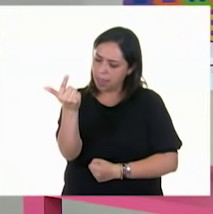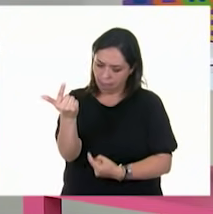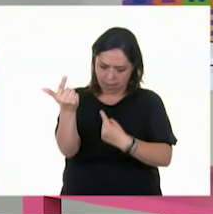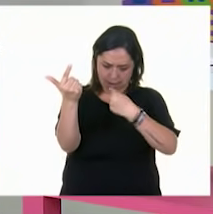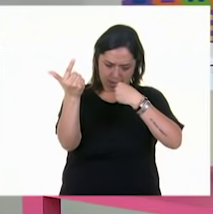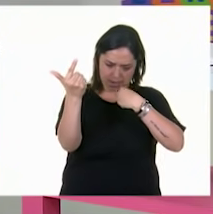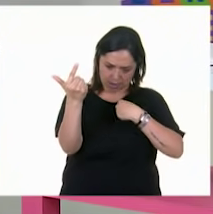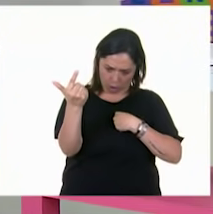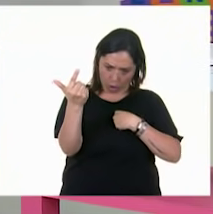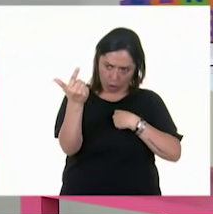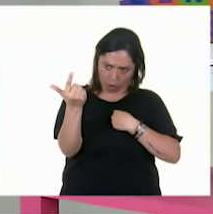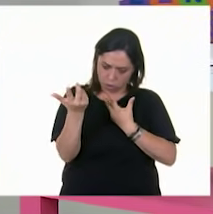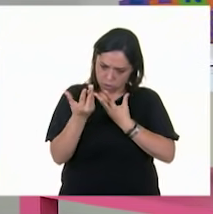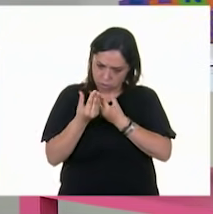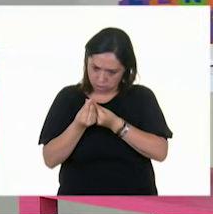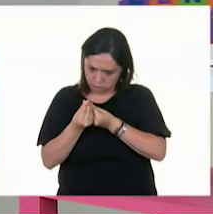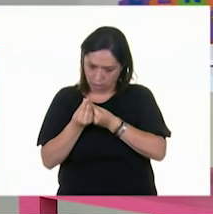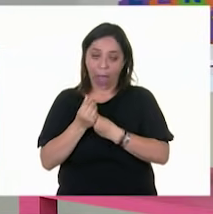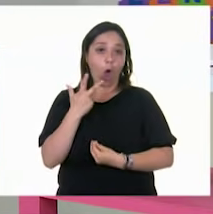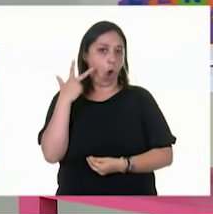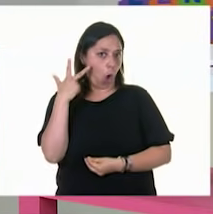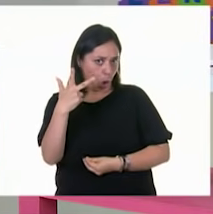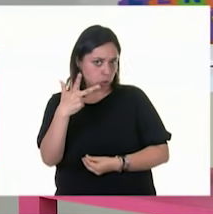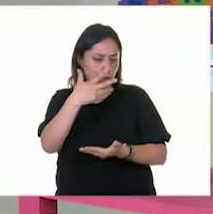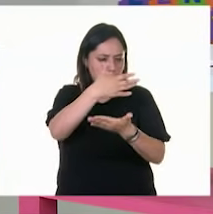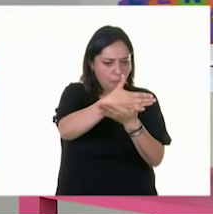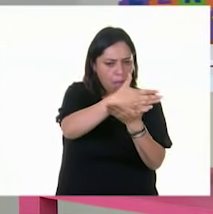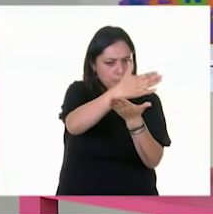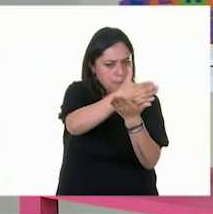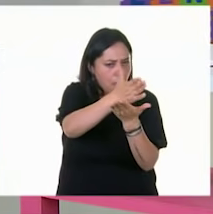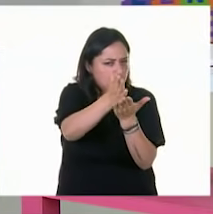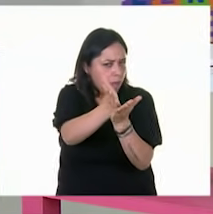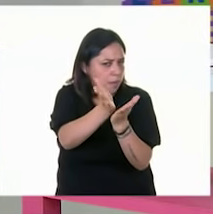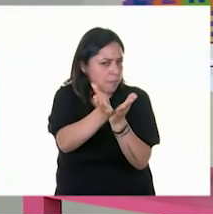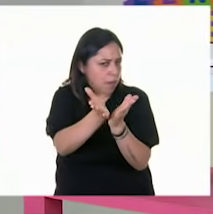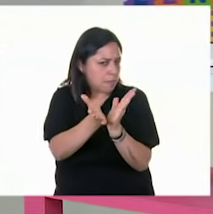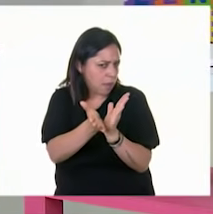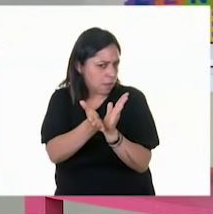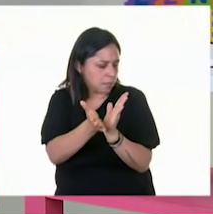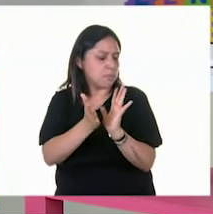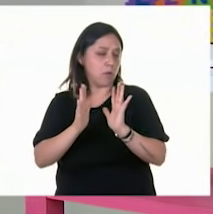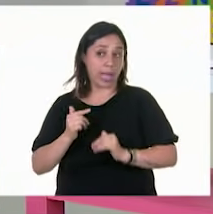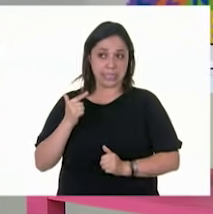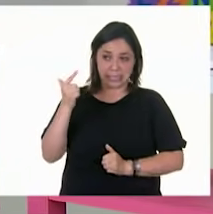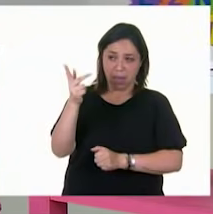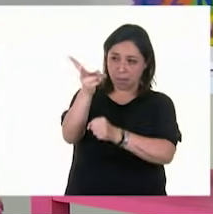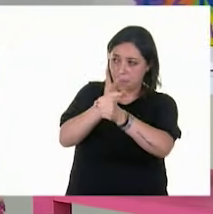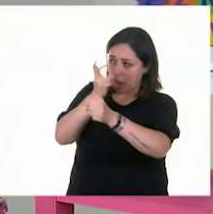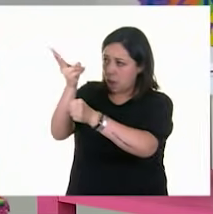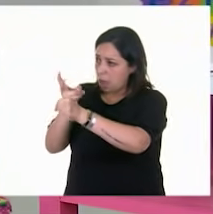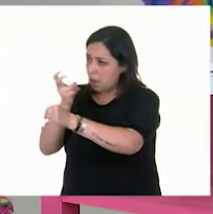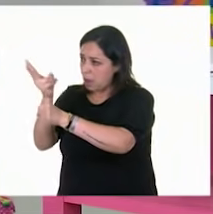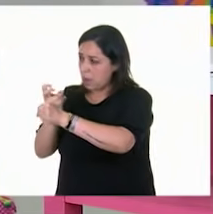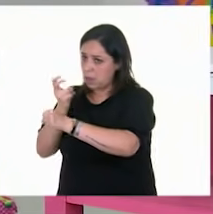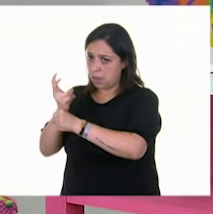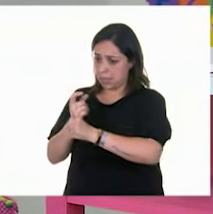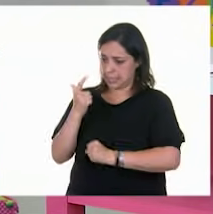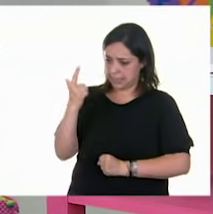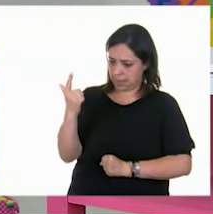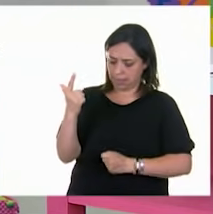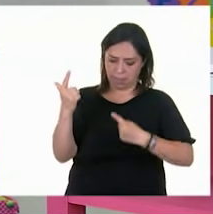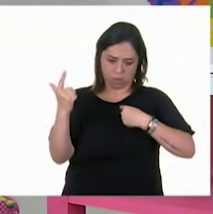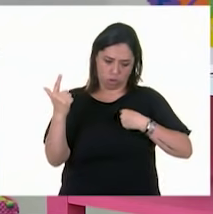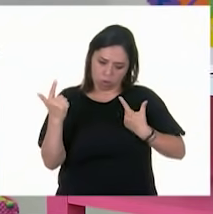decir que lo repartí entre 8. Ok, ¿no? Muy bien. 7 invitados y yo somos 8. 8, ok. ¿Qué fracción de